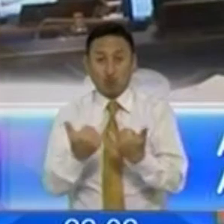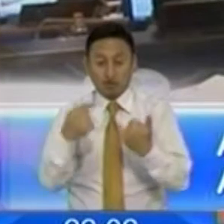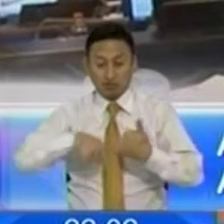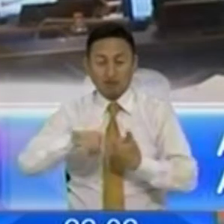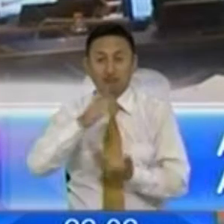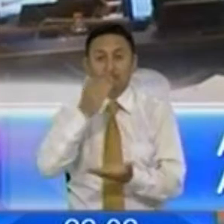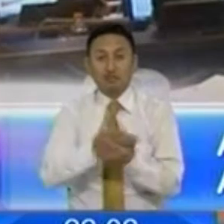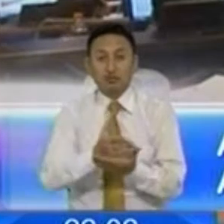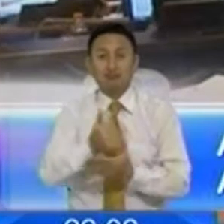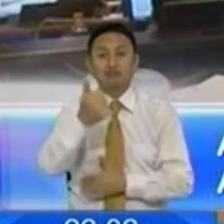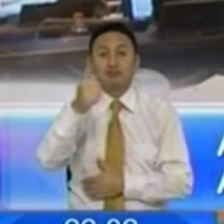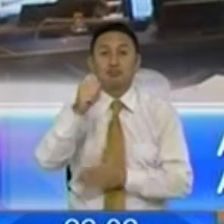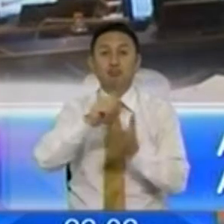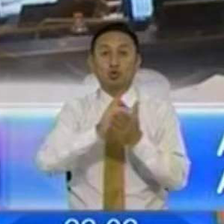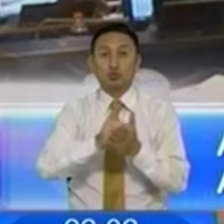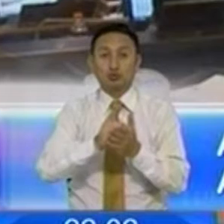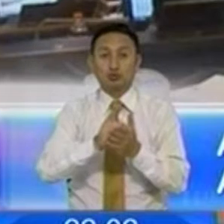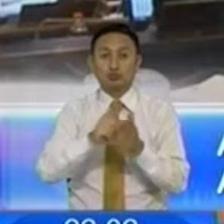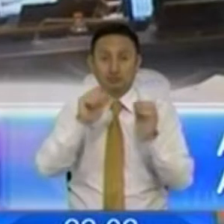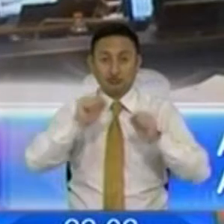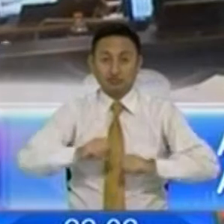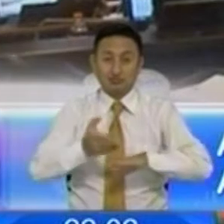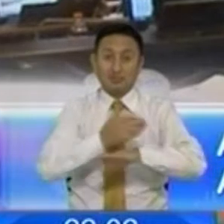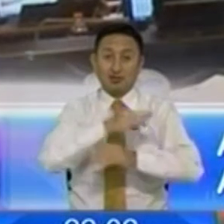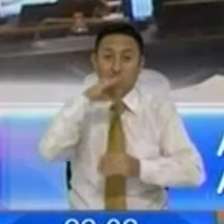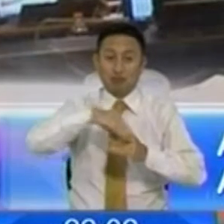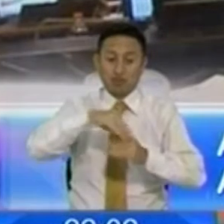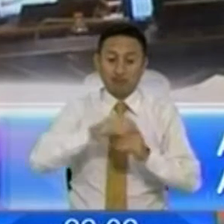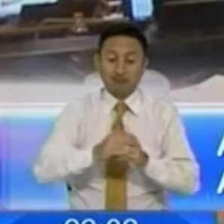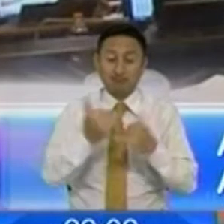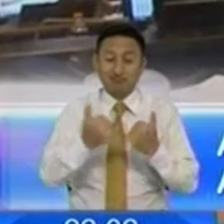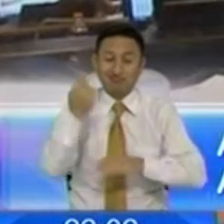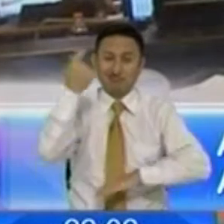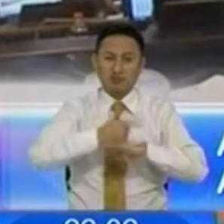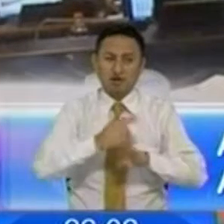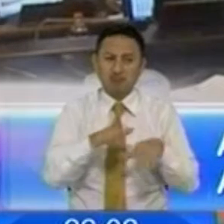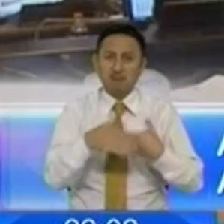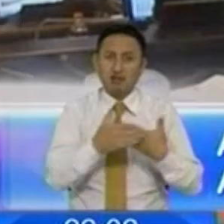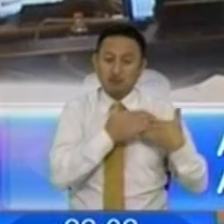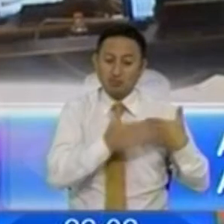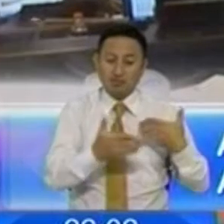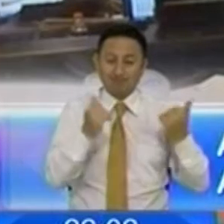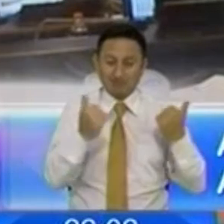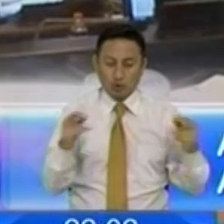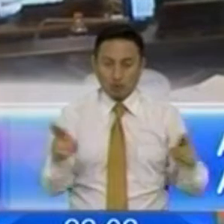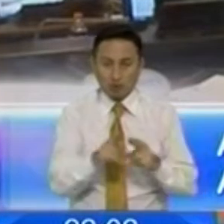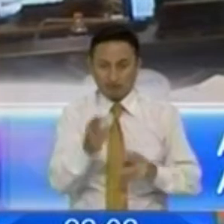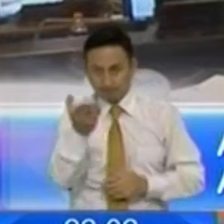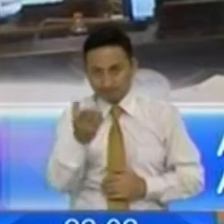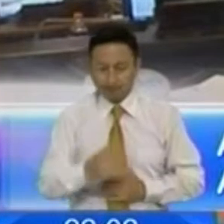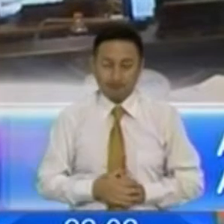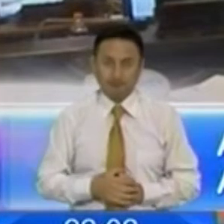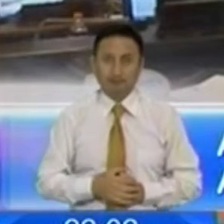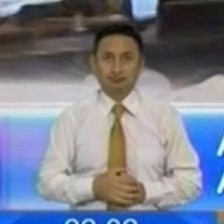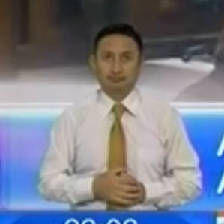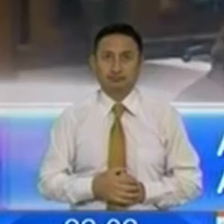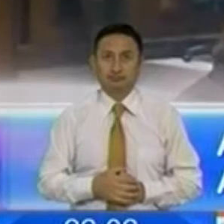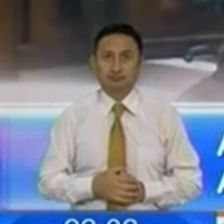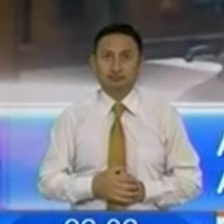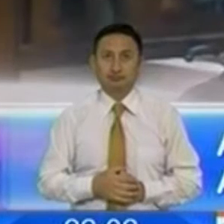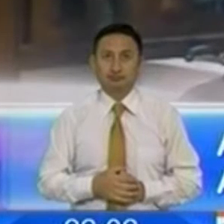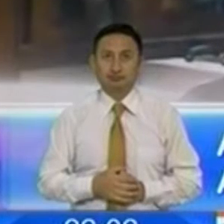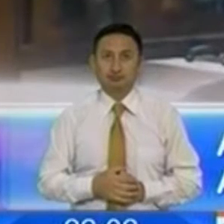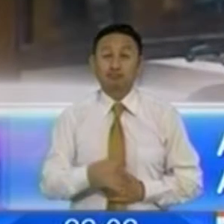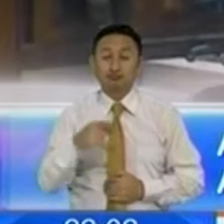receso de 10 minutos antes de la votación. Pero ¿cómo se ha desarrollado toda esta jornada? Nosotros les hemos preparado un informe.